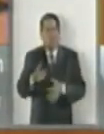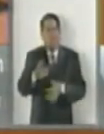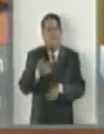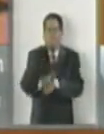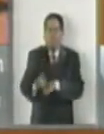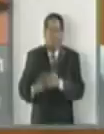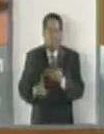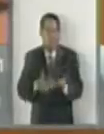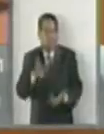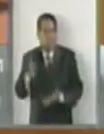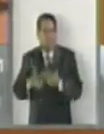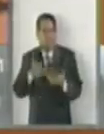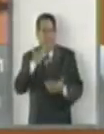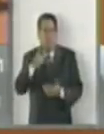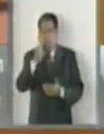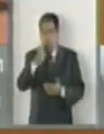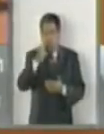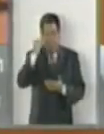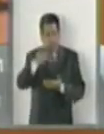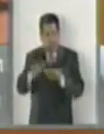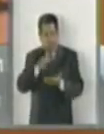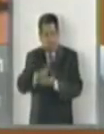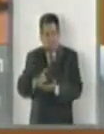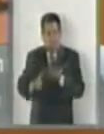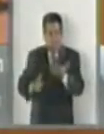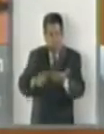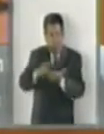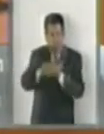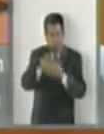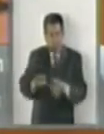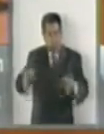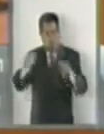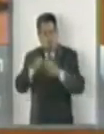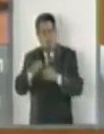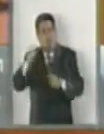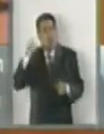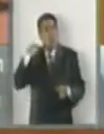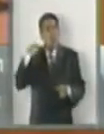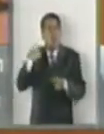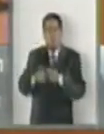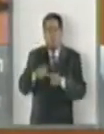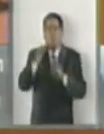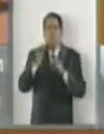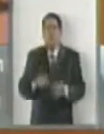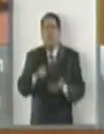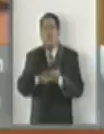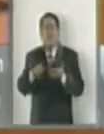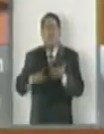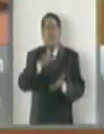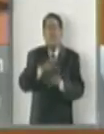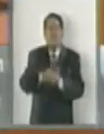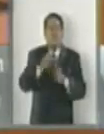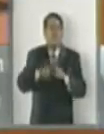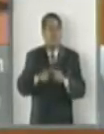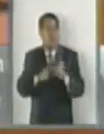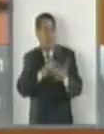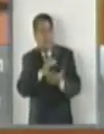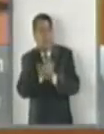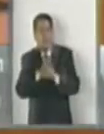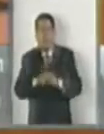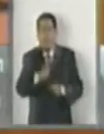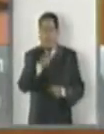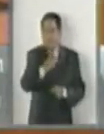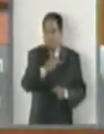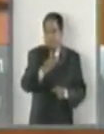hasta el momento una de las iniciativas más importantes de las que se tenga memoria, que es la iniciativa ciudadana 3 de